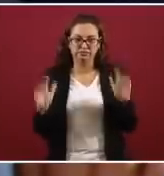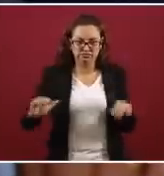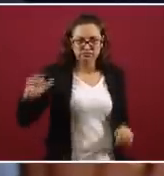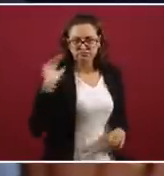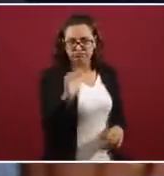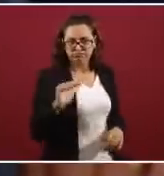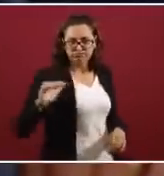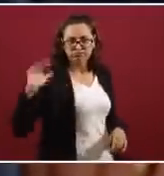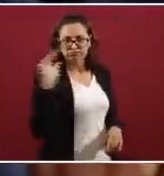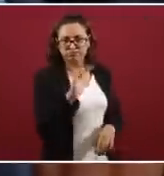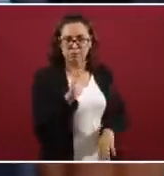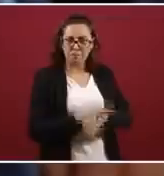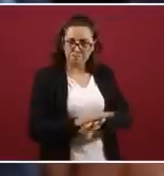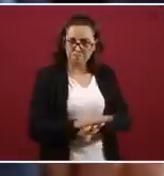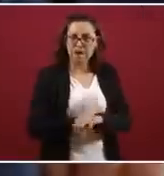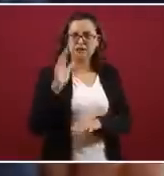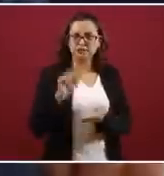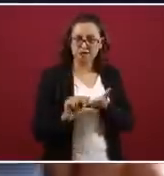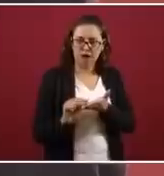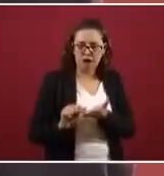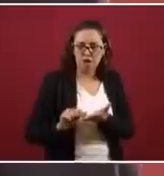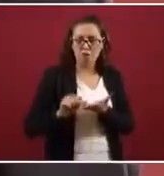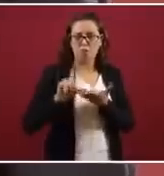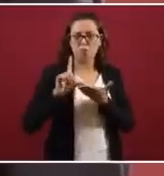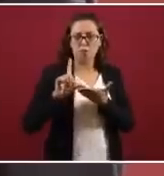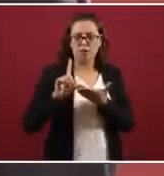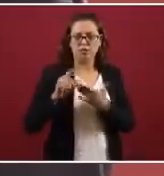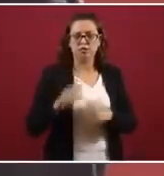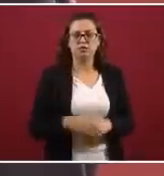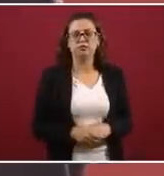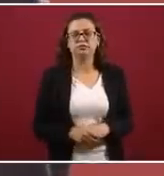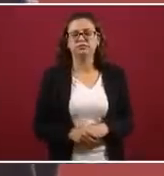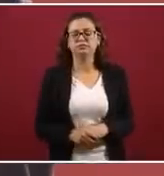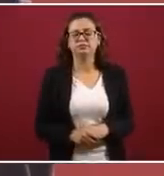pidiendo más aumento, pero como que